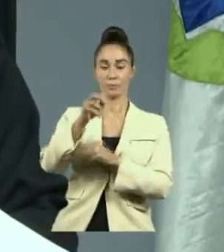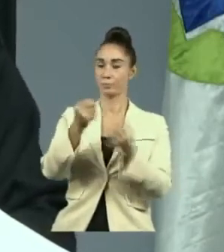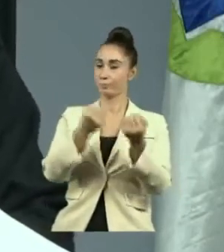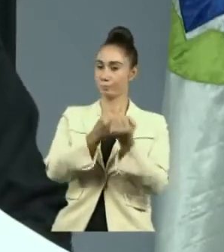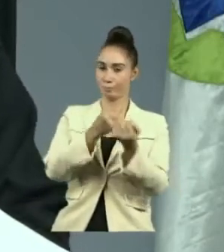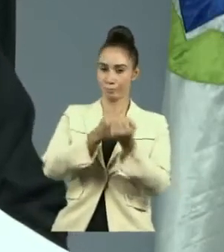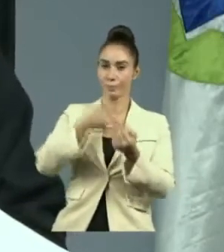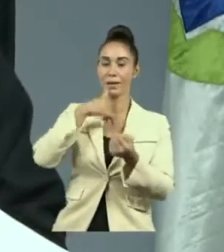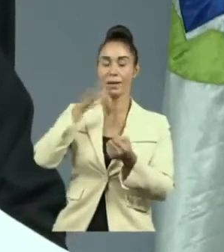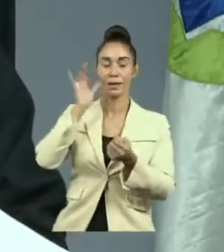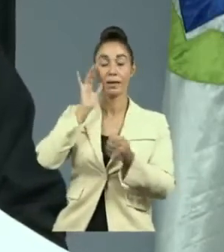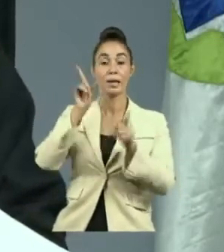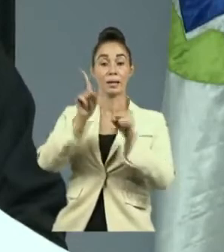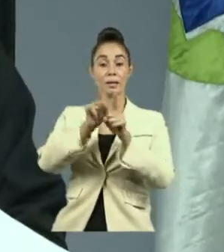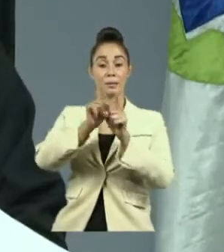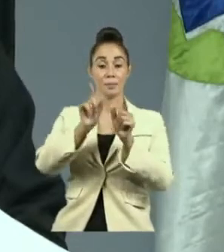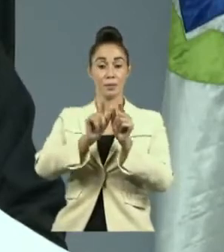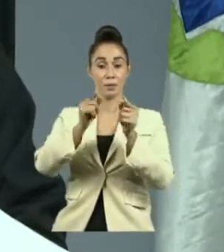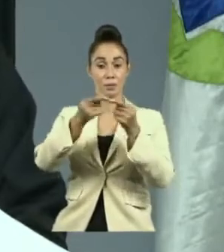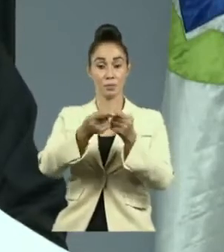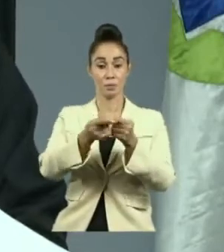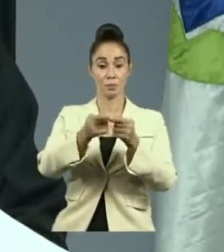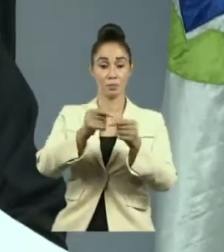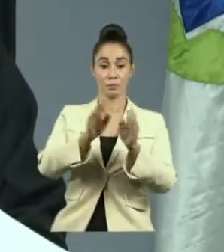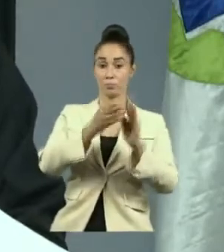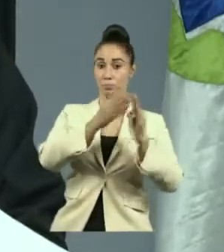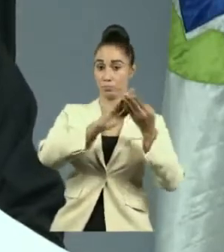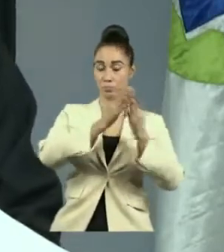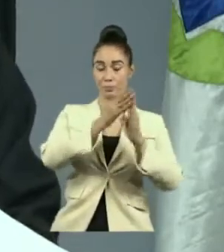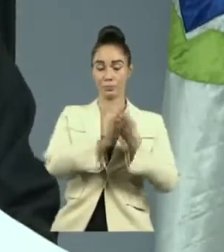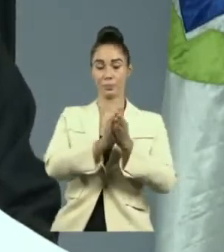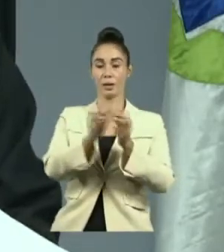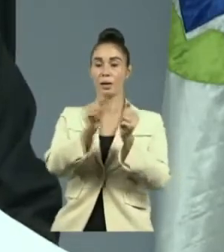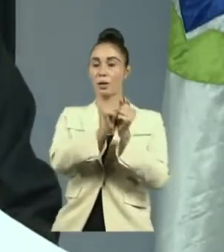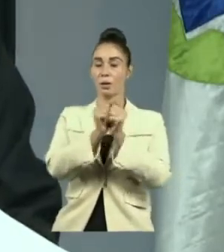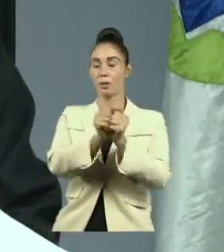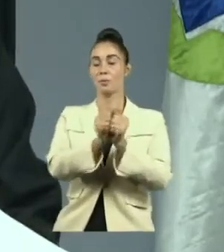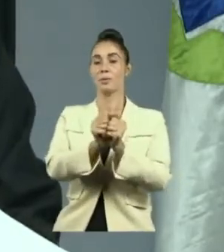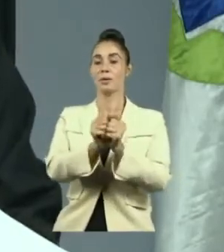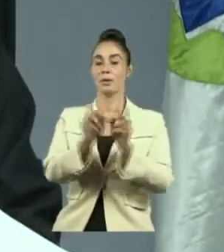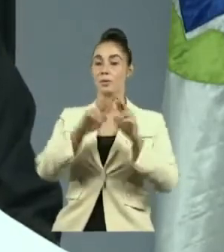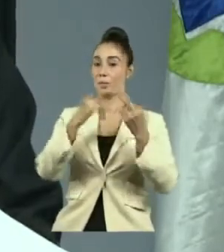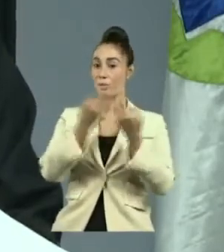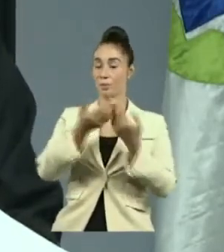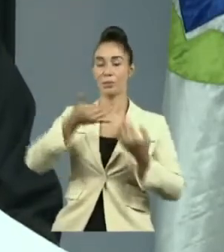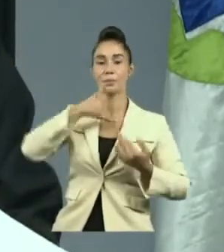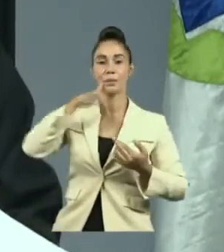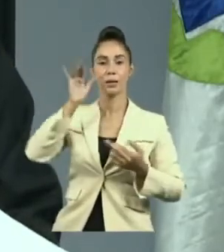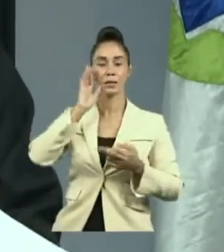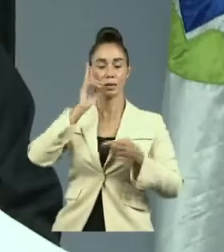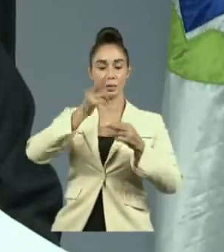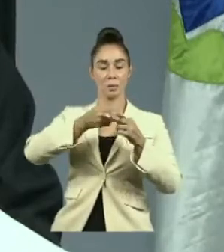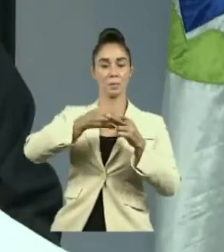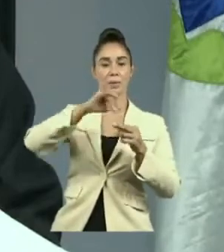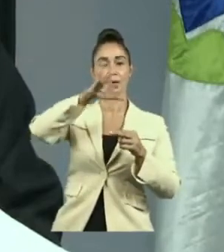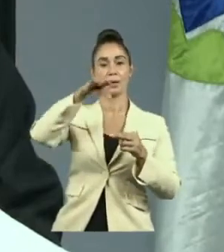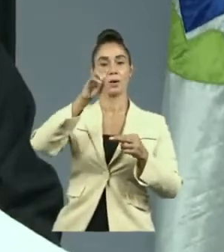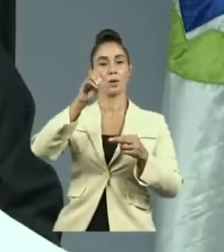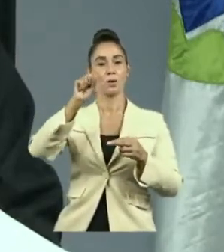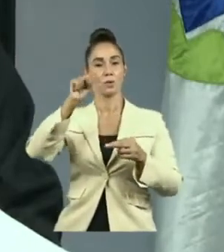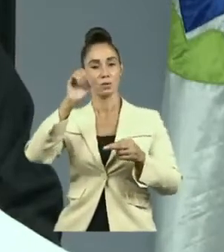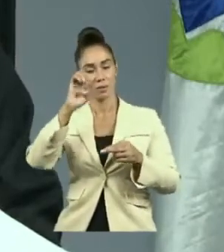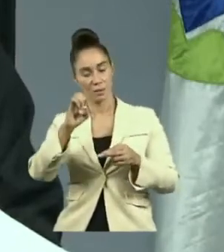que nos acompañaron en la reunión de ayer como josé castaño el sheriff jorge